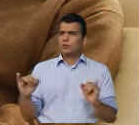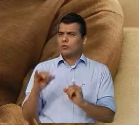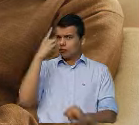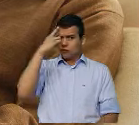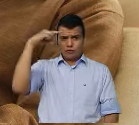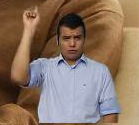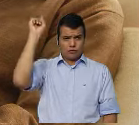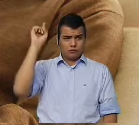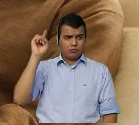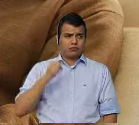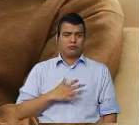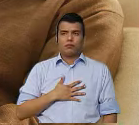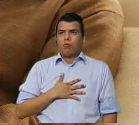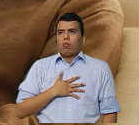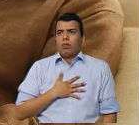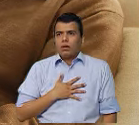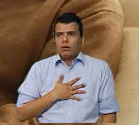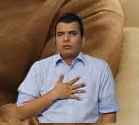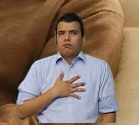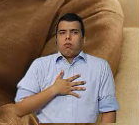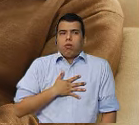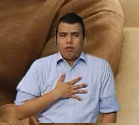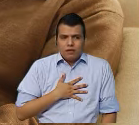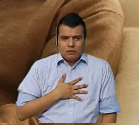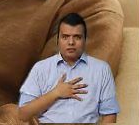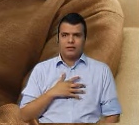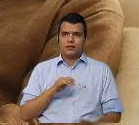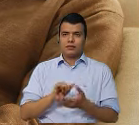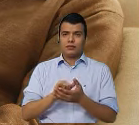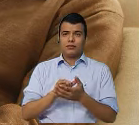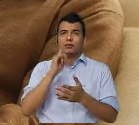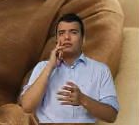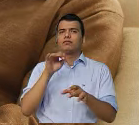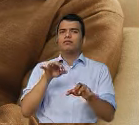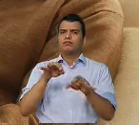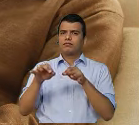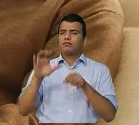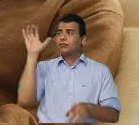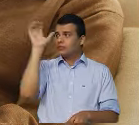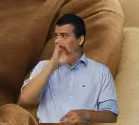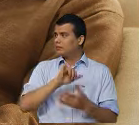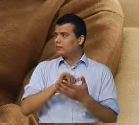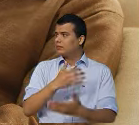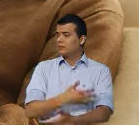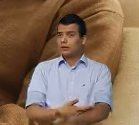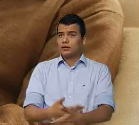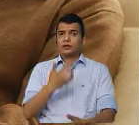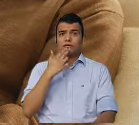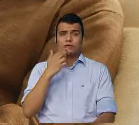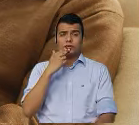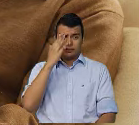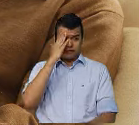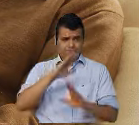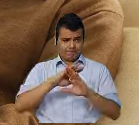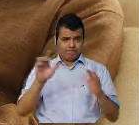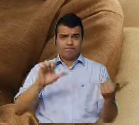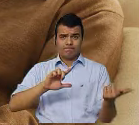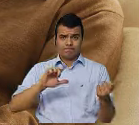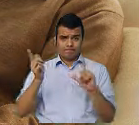razón, vómito o náuseas. Ahí están entonces los síntomas de la diabetes.